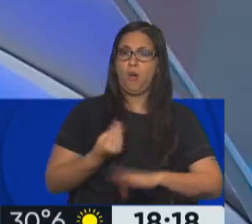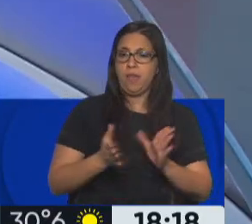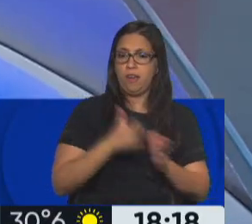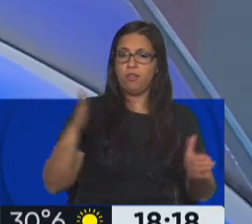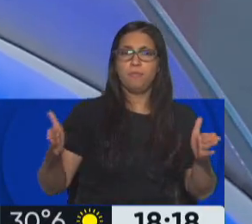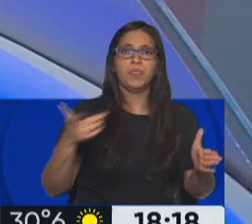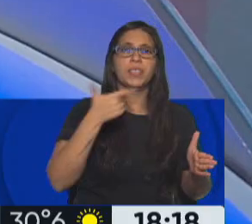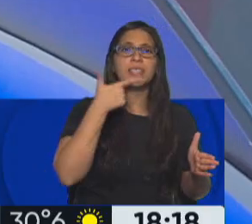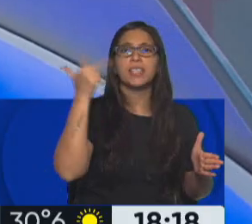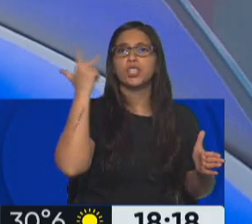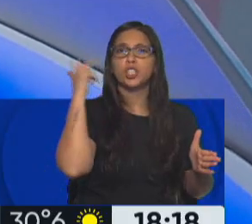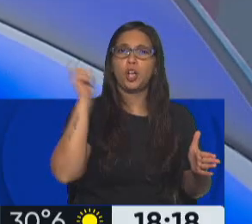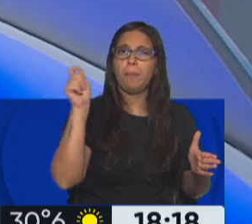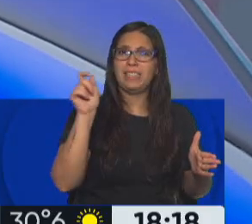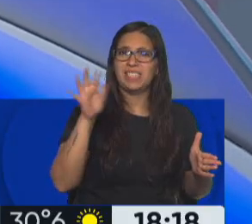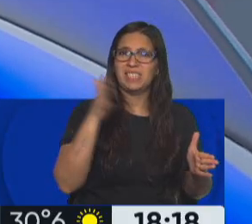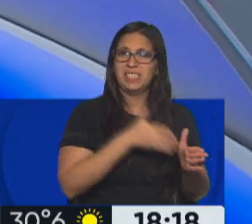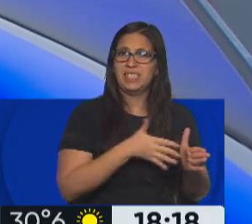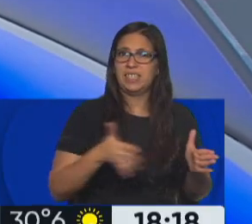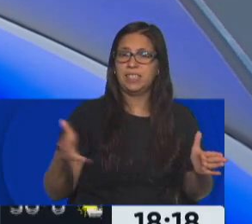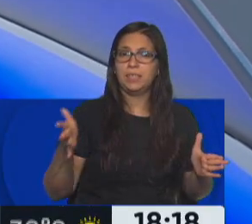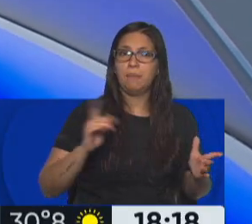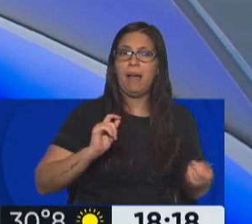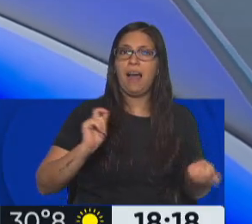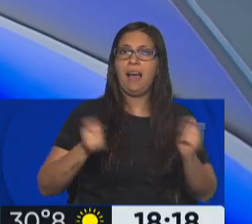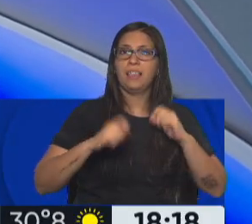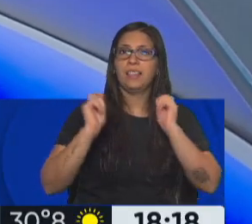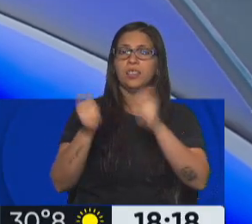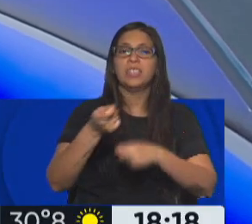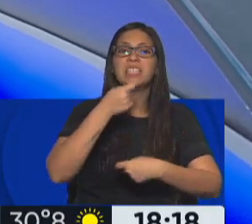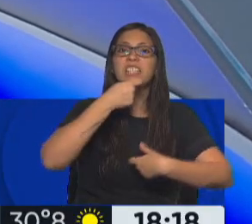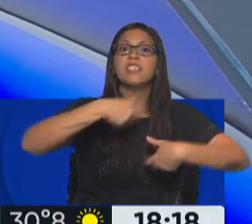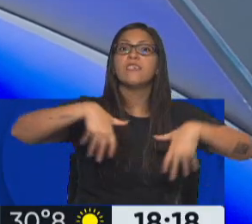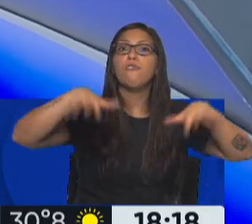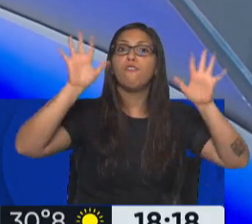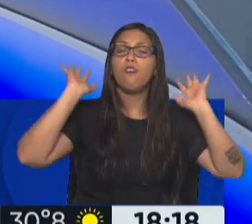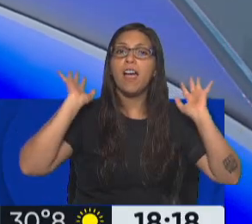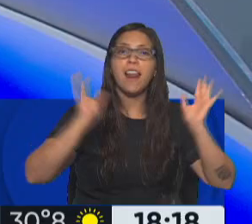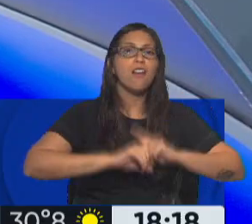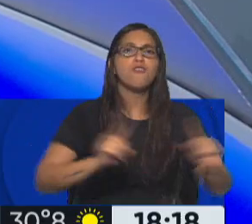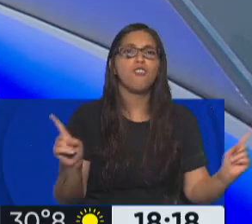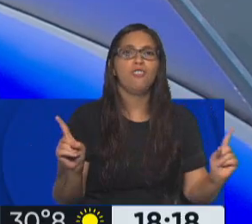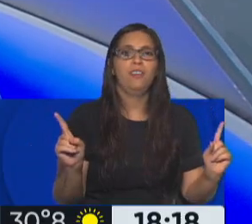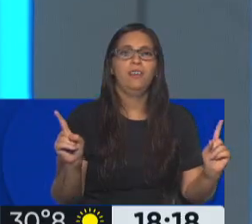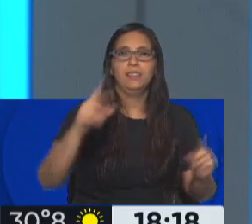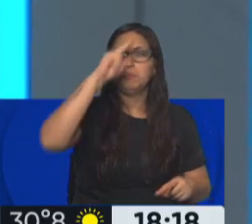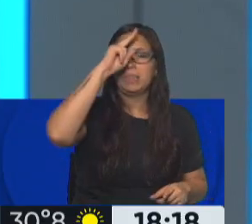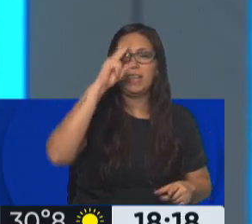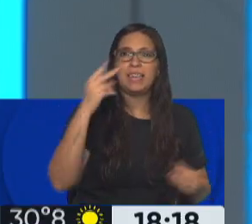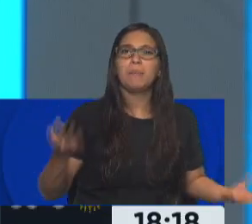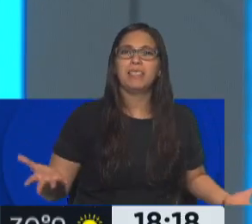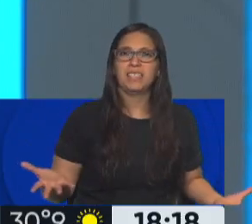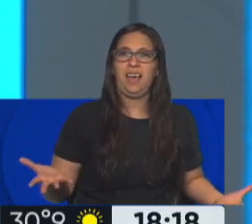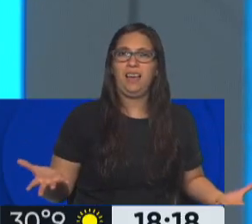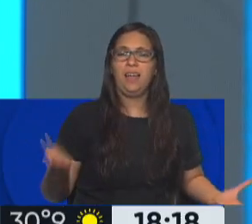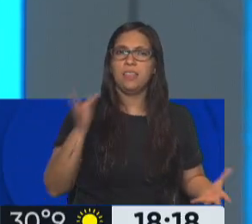próximos 17, 18 meses, de acuerdo como dure la transición. Ahora digo, pensaba, ¿qué pasa si no sucede esto, no? Bueno, Mucho se claro, hablaba, tal cual. Estados Unidos no va a